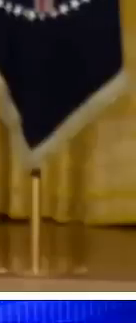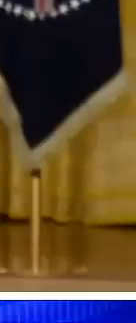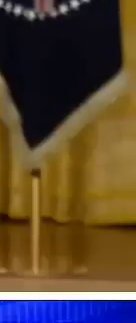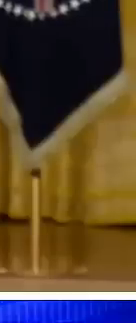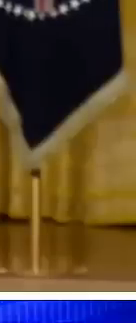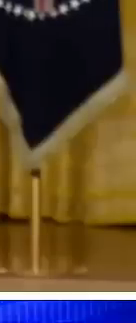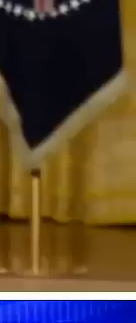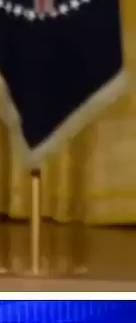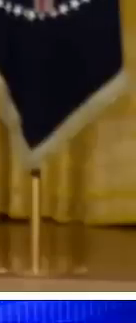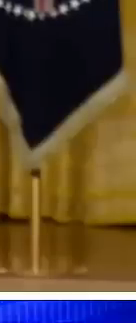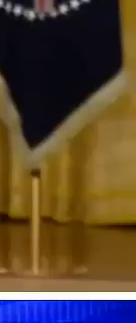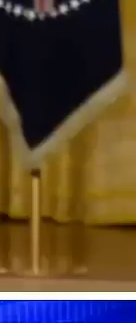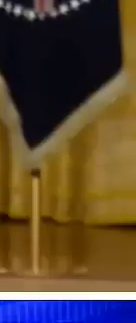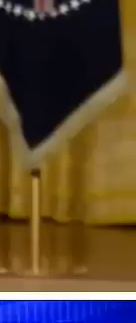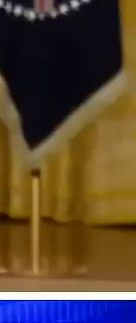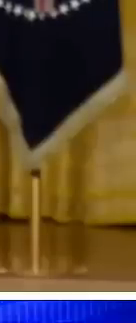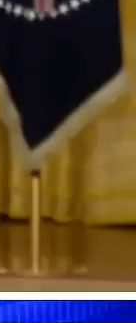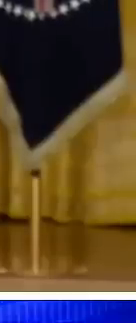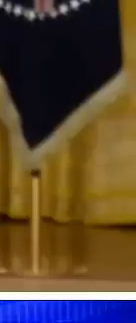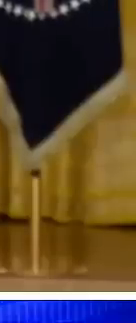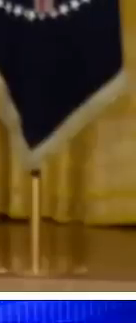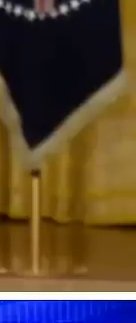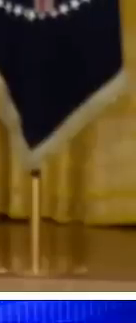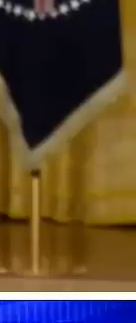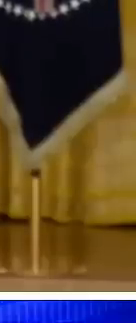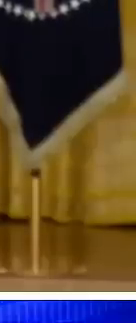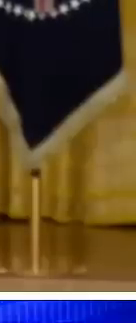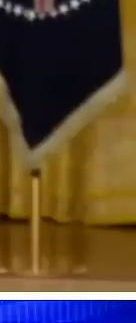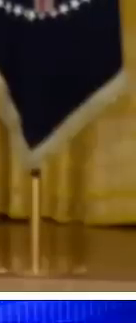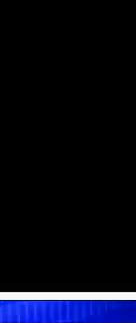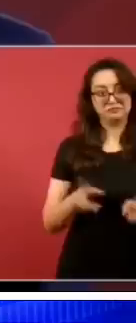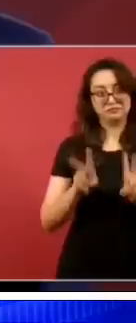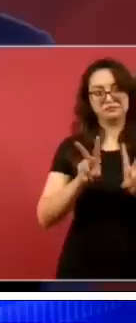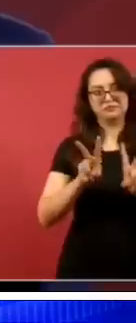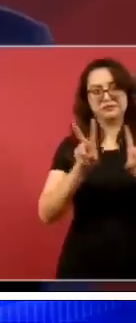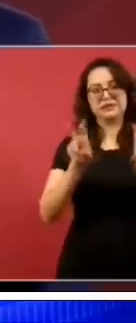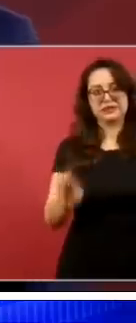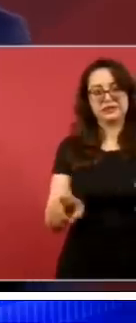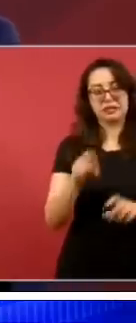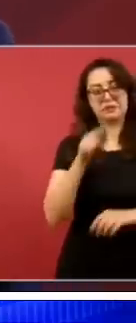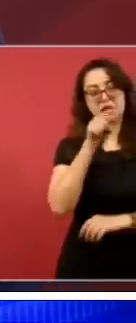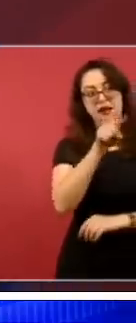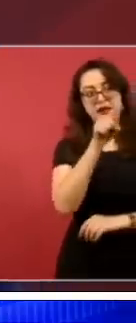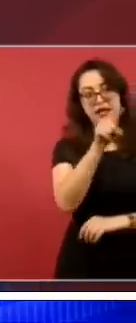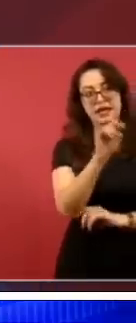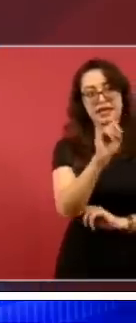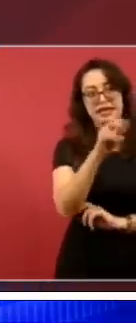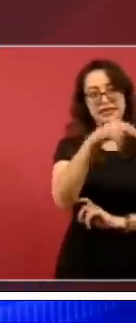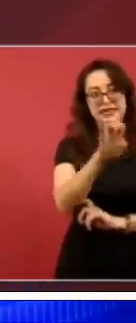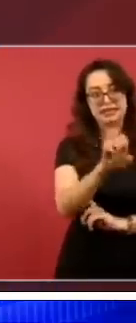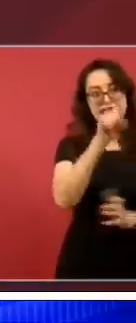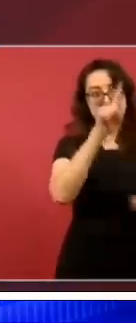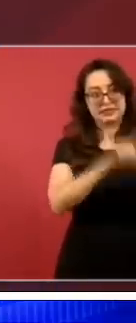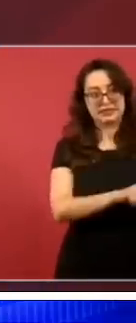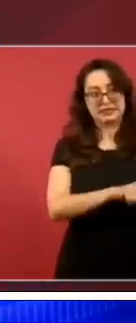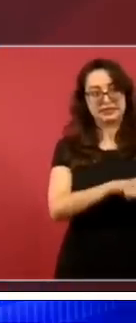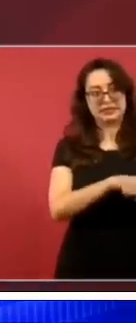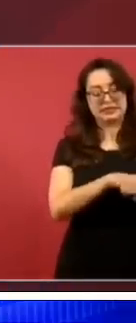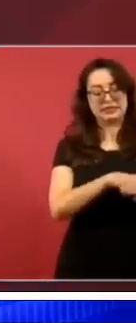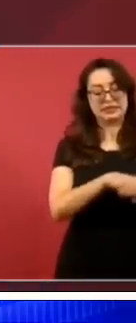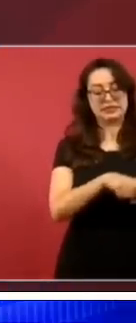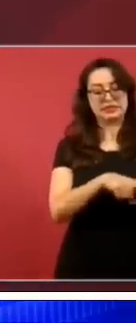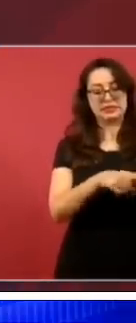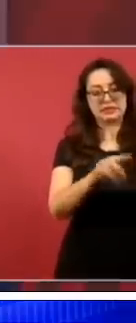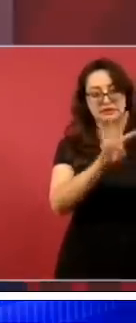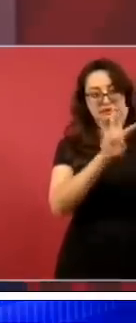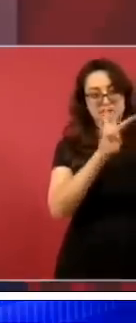Unidos es el que nos da todo a los mexicanos y por eso nosotros les debemos todos a los estadounidenses y casi casi por eso tendríamos que tirarnos al